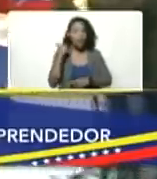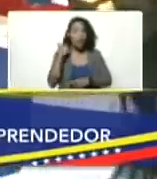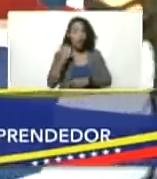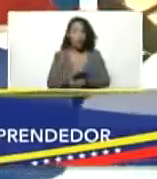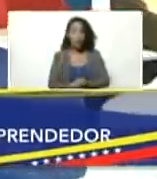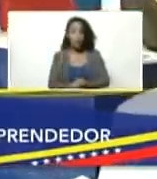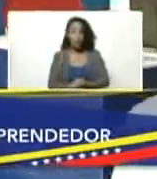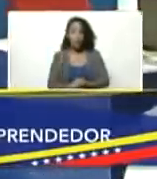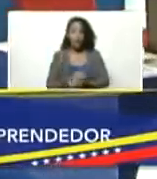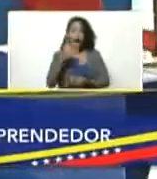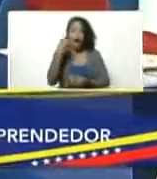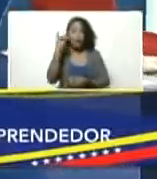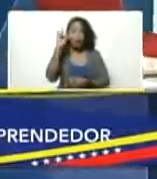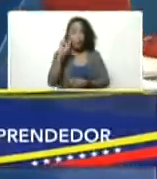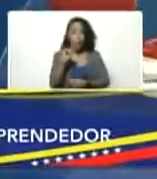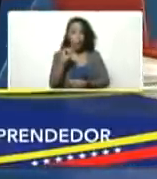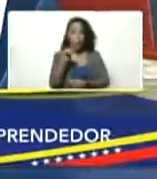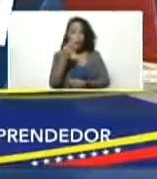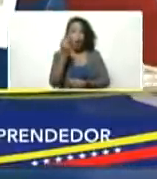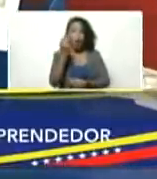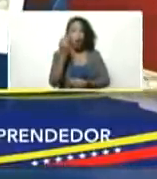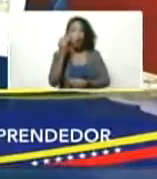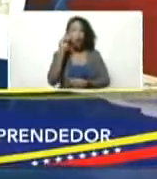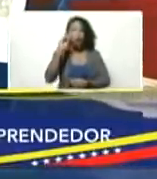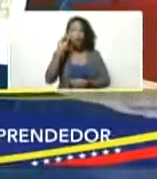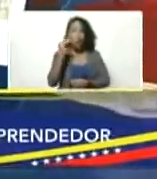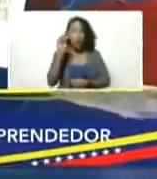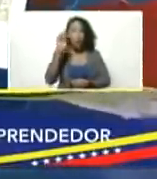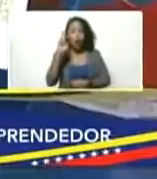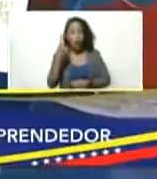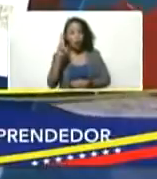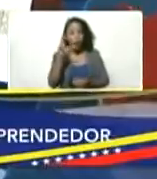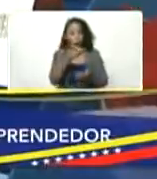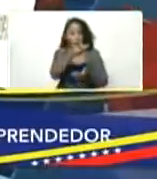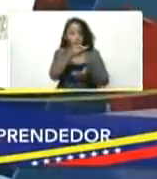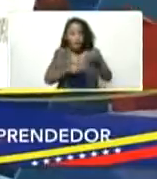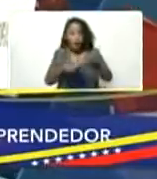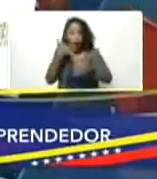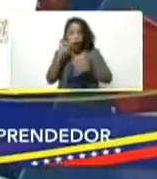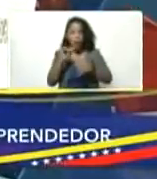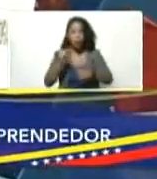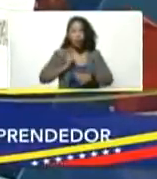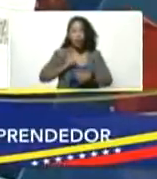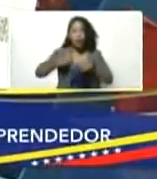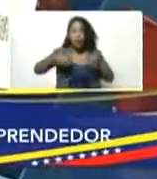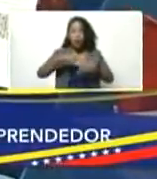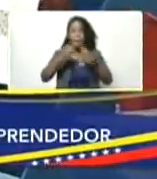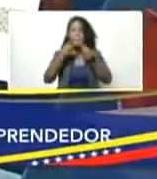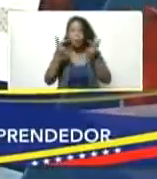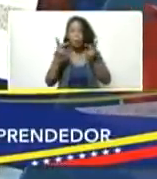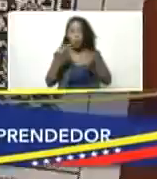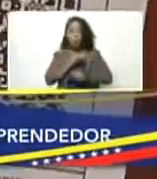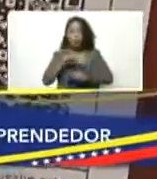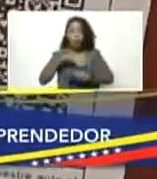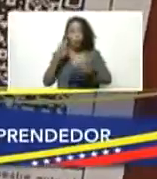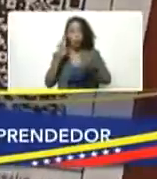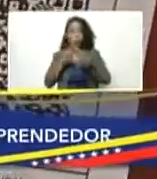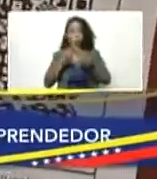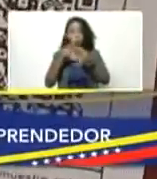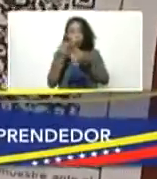tiene su QR. Exactamente. Con el QR puede ir a cualquier organismo, público o privado, conocen el